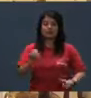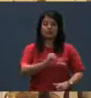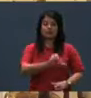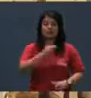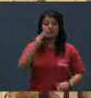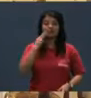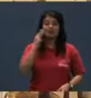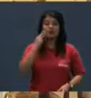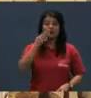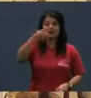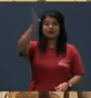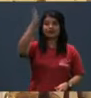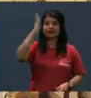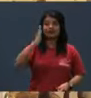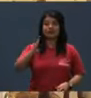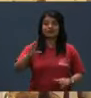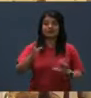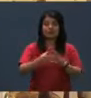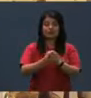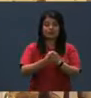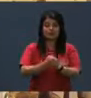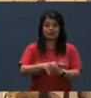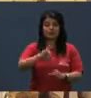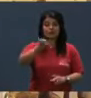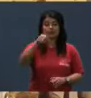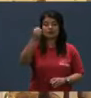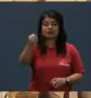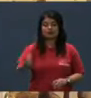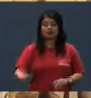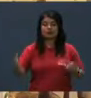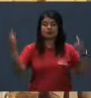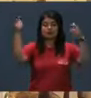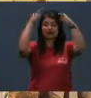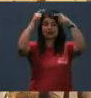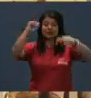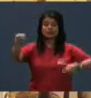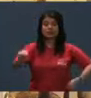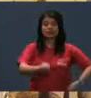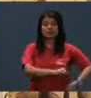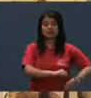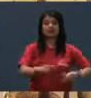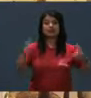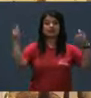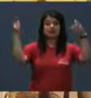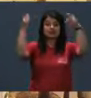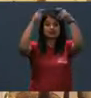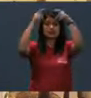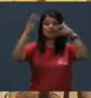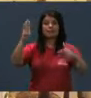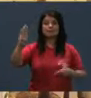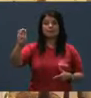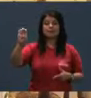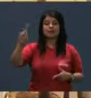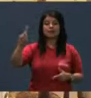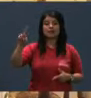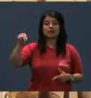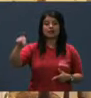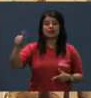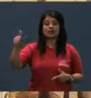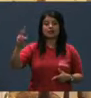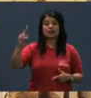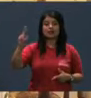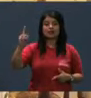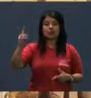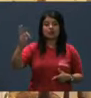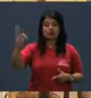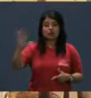José, los apóstoles, Santa Catalina, San Bernardo y cuantos vivieron en tu amistad a través de